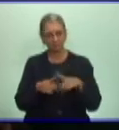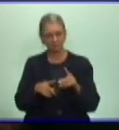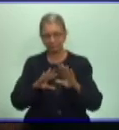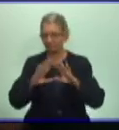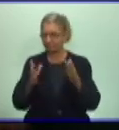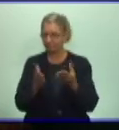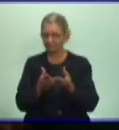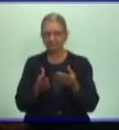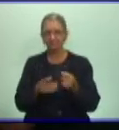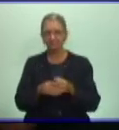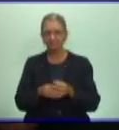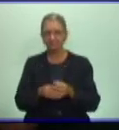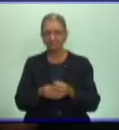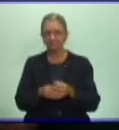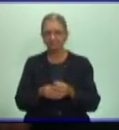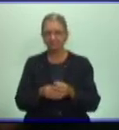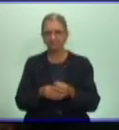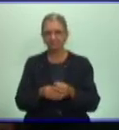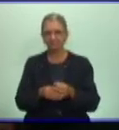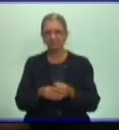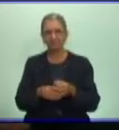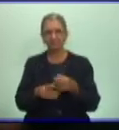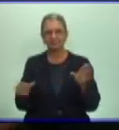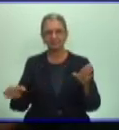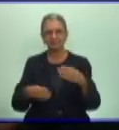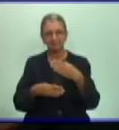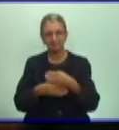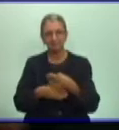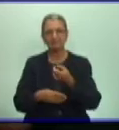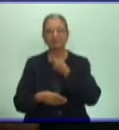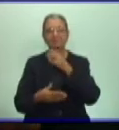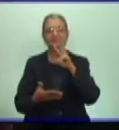Mundo, cierra con las evaluaciones